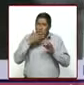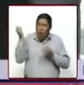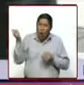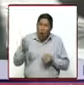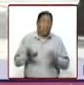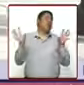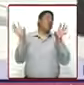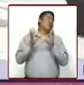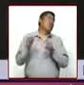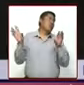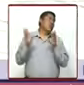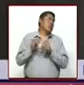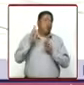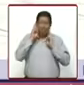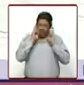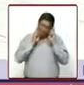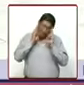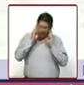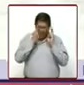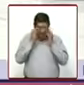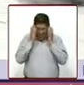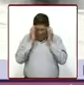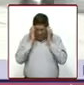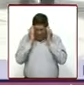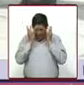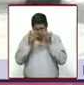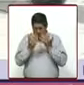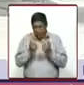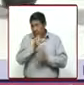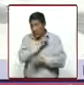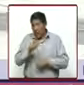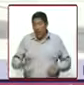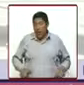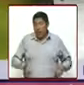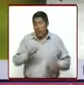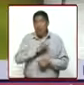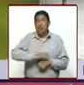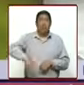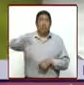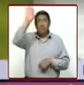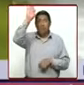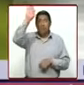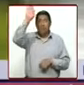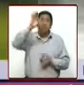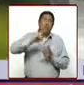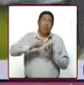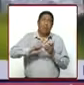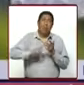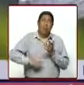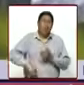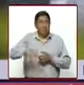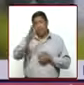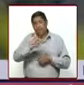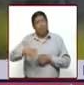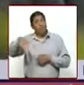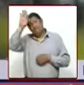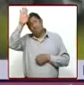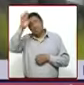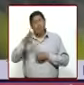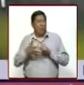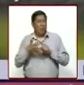reunión más reflexiva, fue una reunión donde los alcaldes, cada uno ha expresado su punto de vista sobre la situación